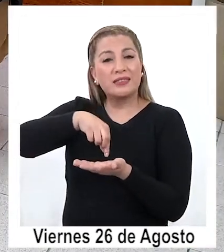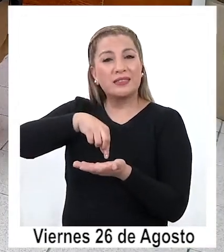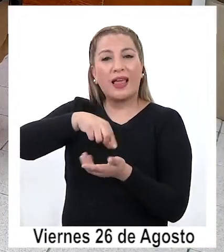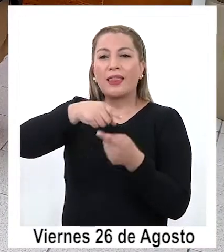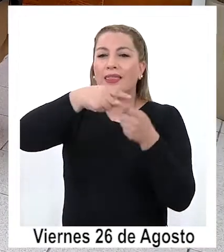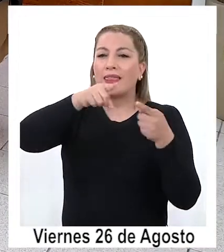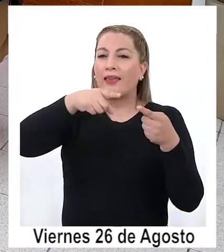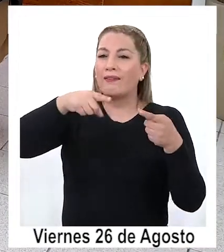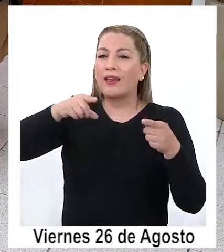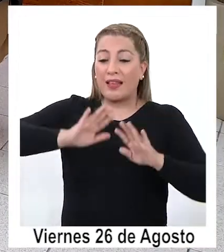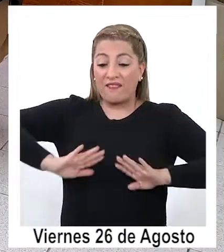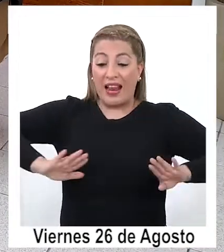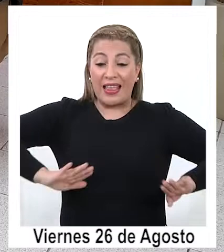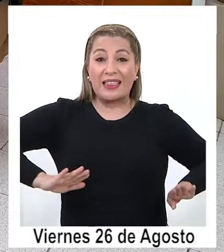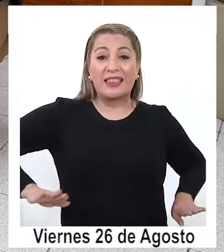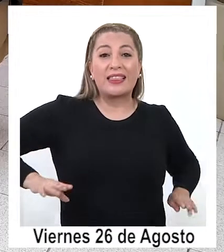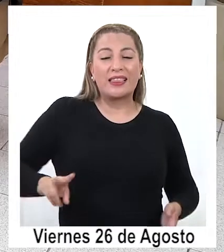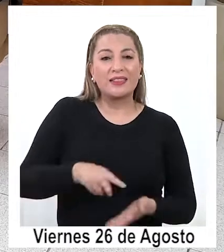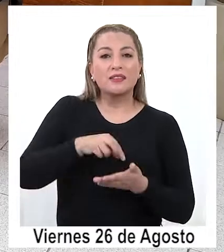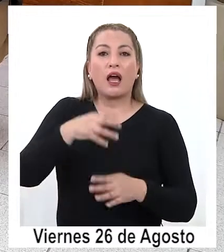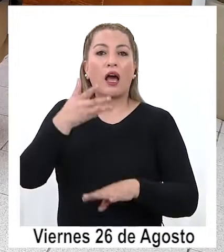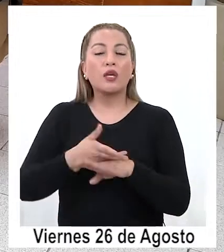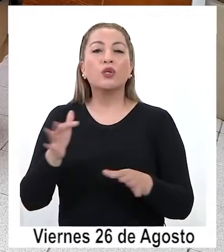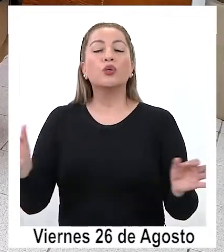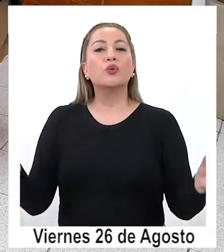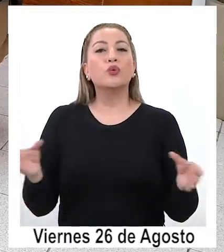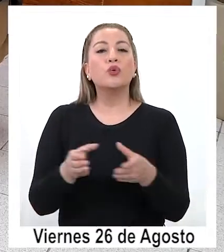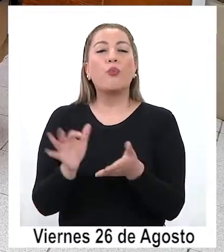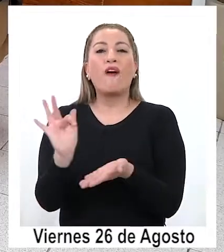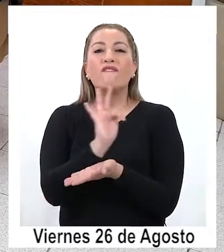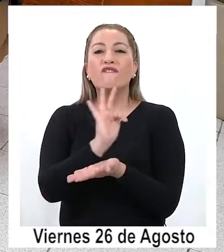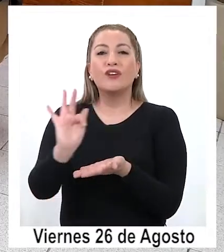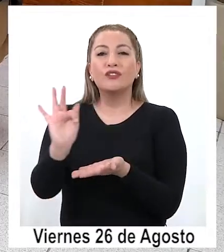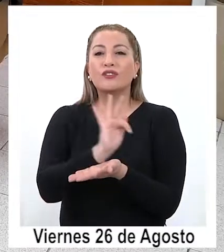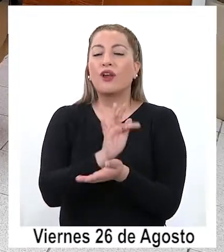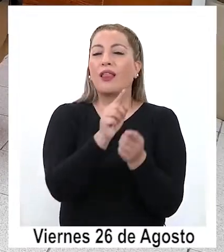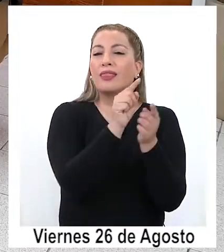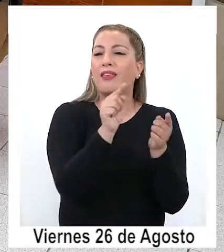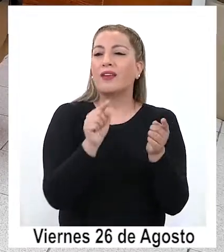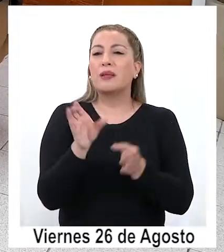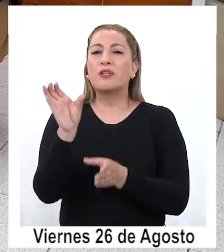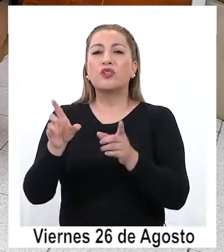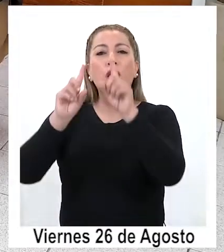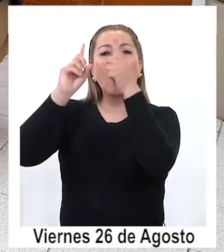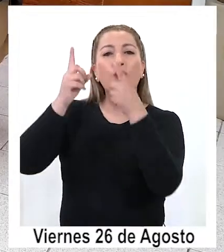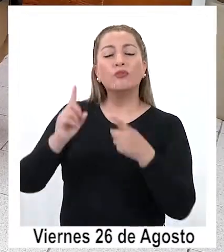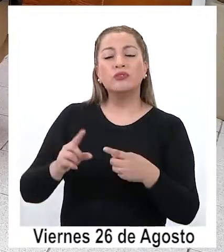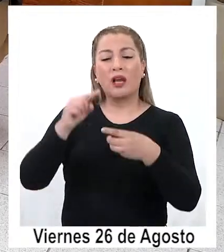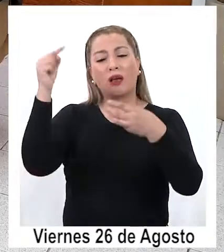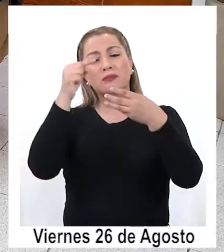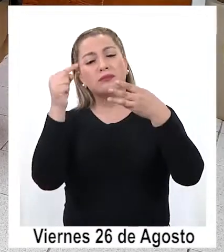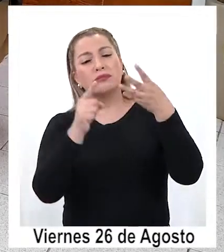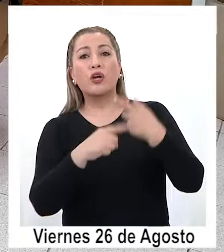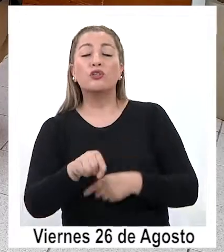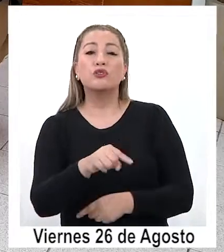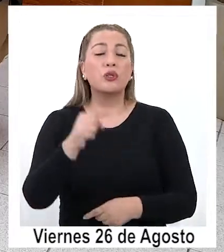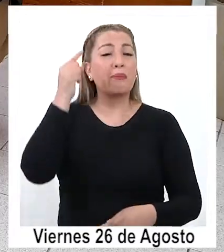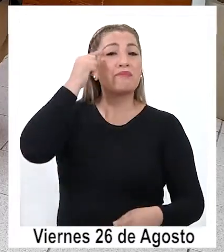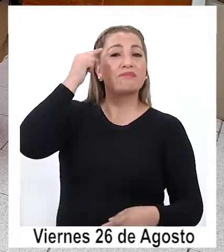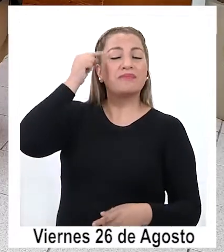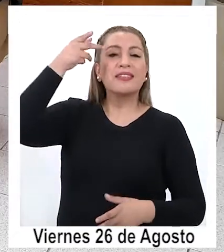serie de agrupaciones folclóricas de músicos, de música yo creo que hay que nutrir y hay que pensar